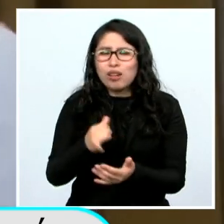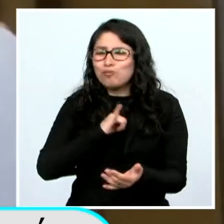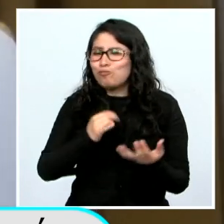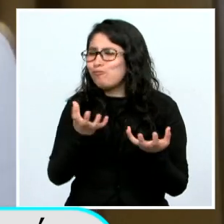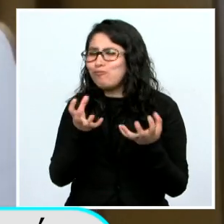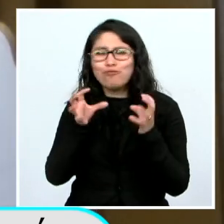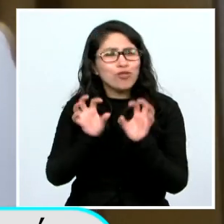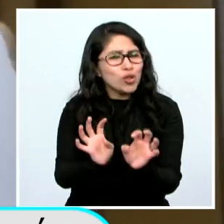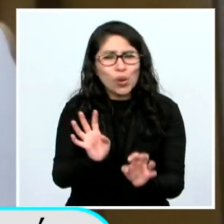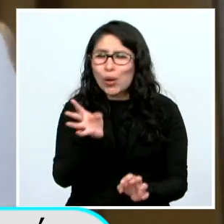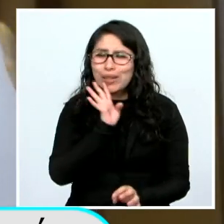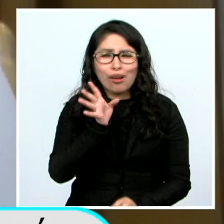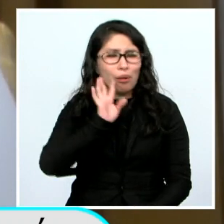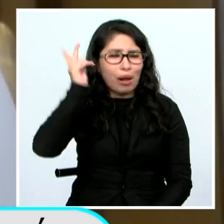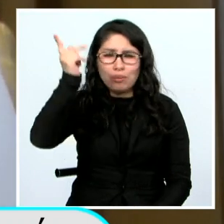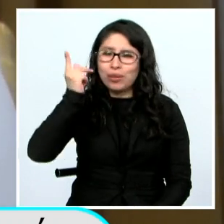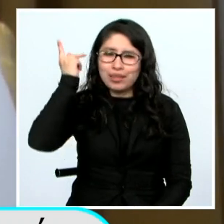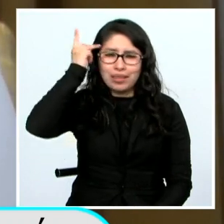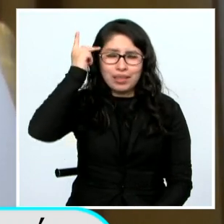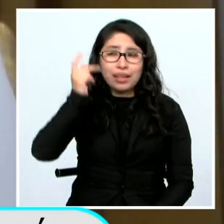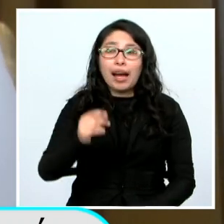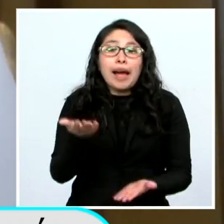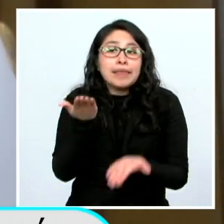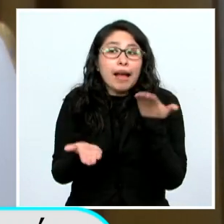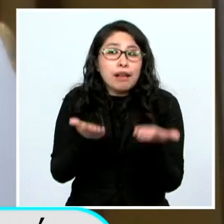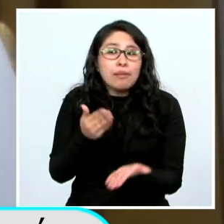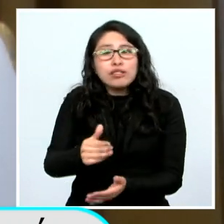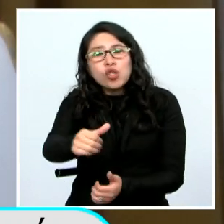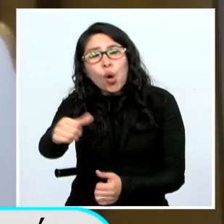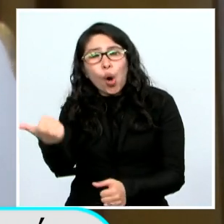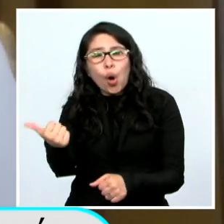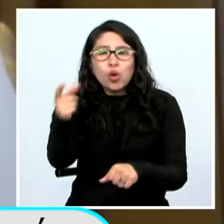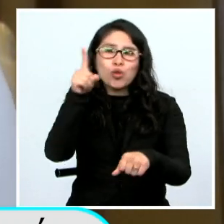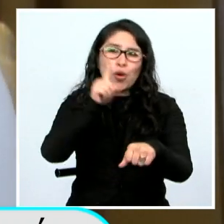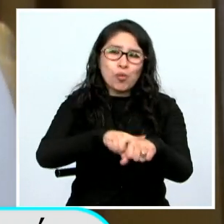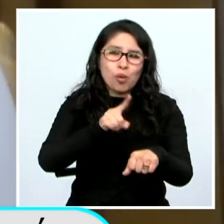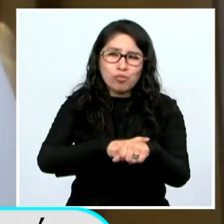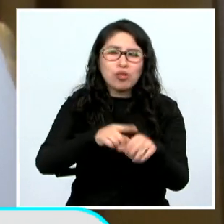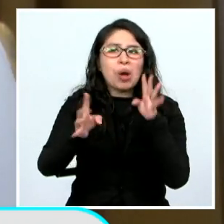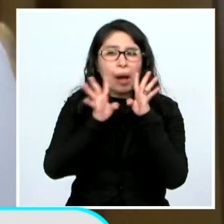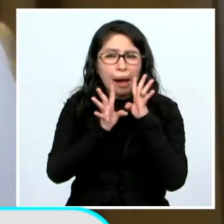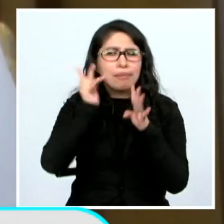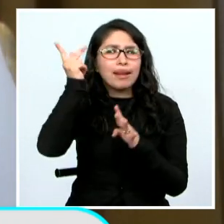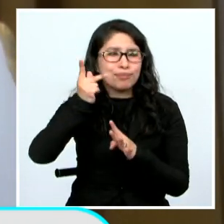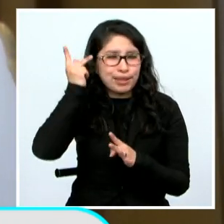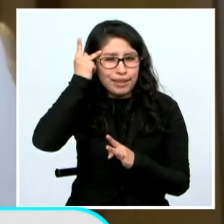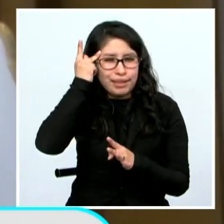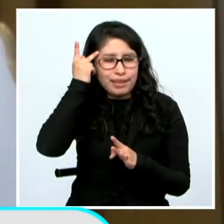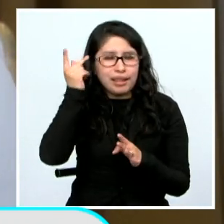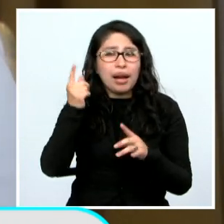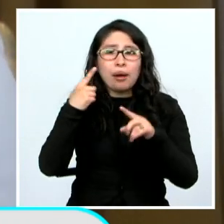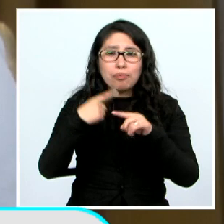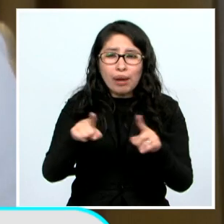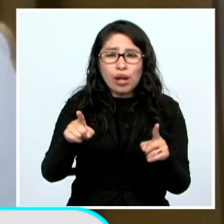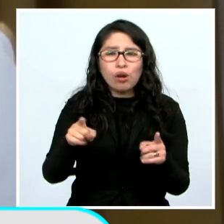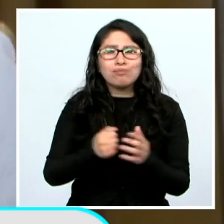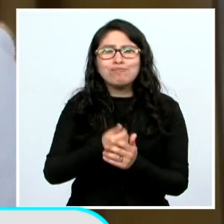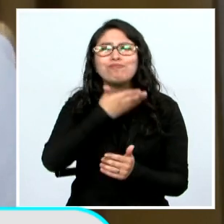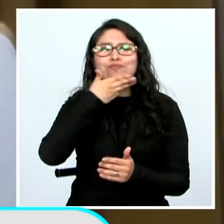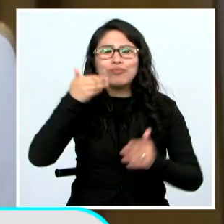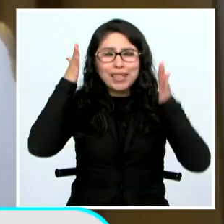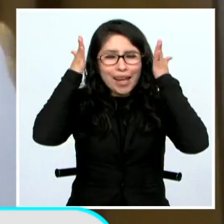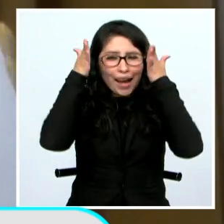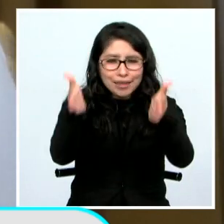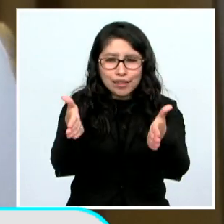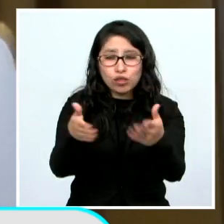política. Seguramente en otro escenario será posible, pero ahora yo prefiero estar abocada a la salud y